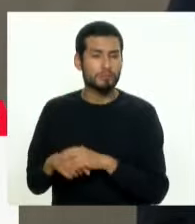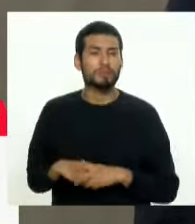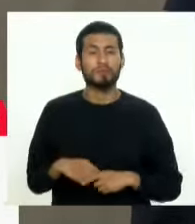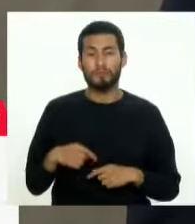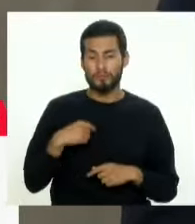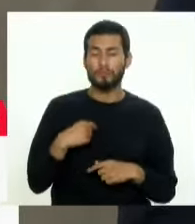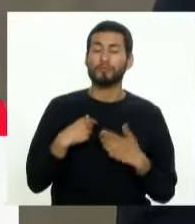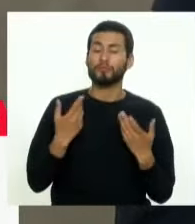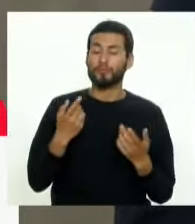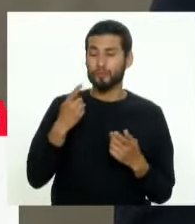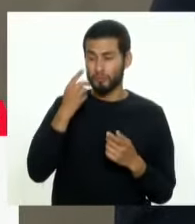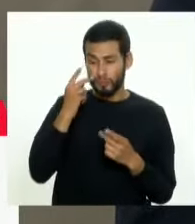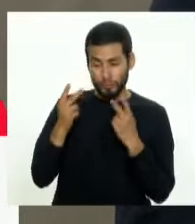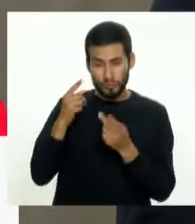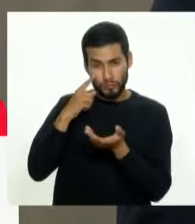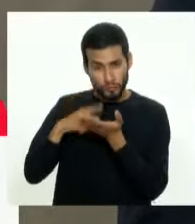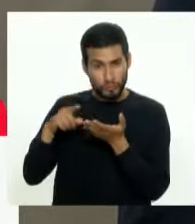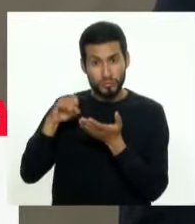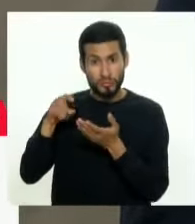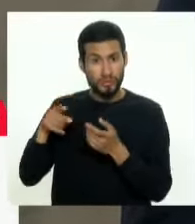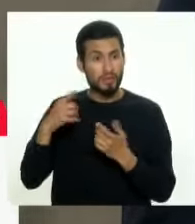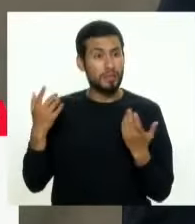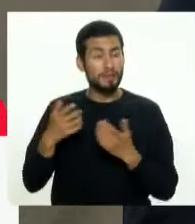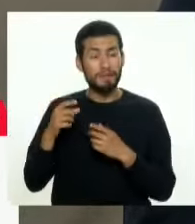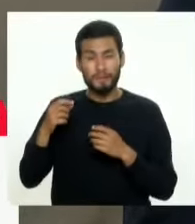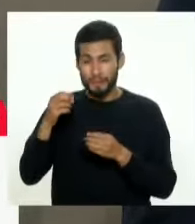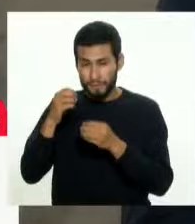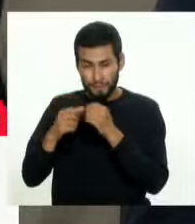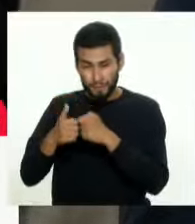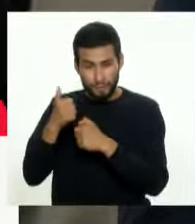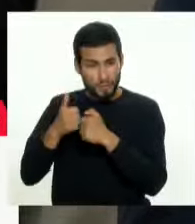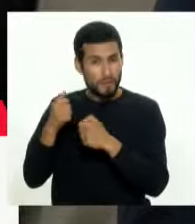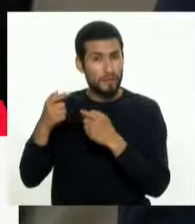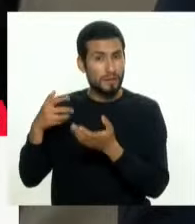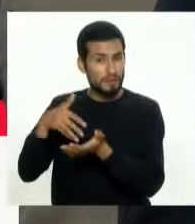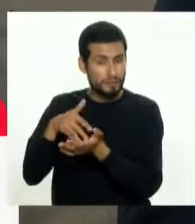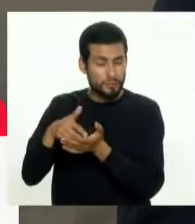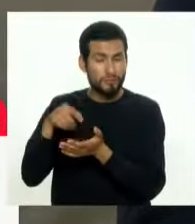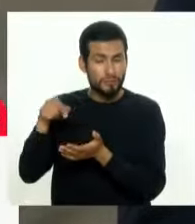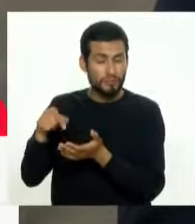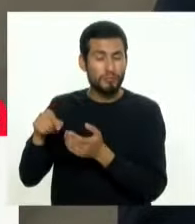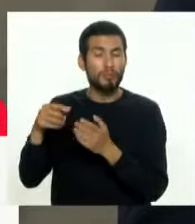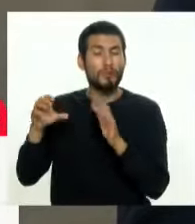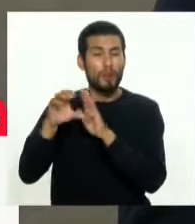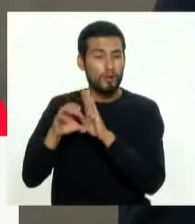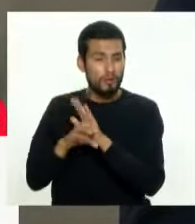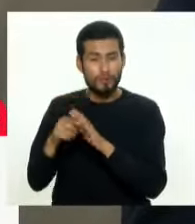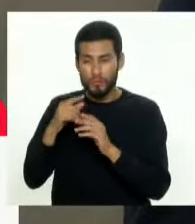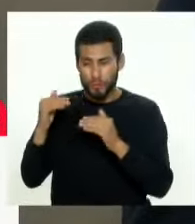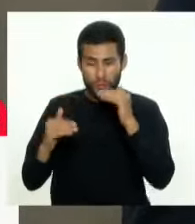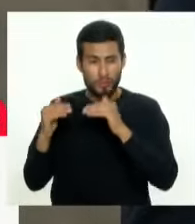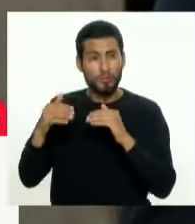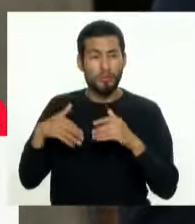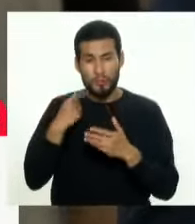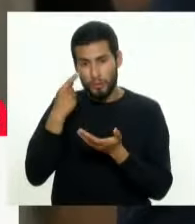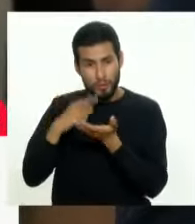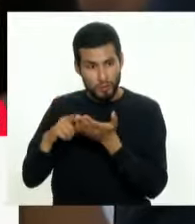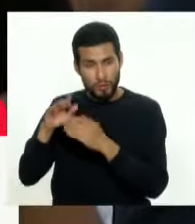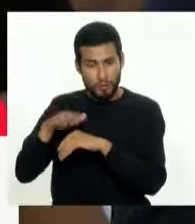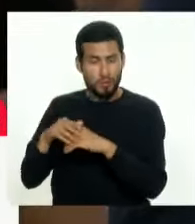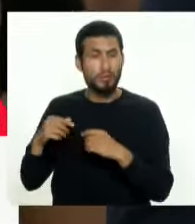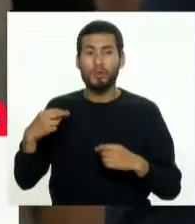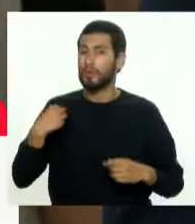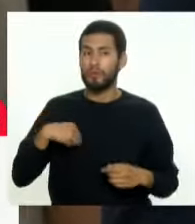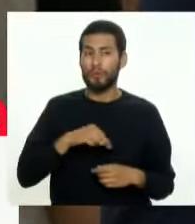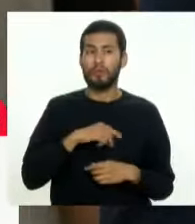observar siempre y cuando haya una vulneración constitucional, haya una vulneración de competencias, se pueden observar. Nosotros